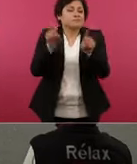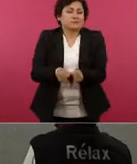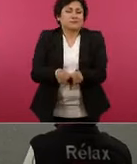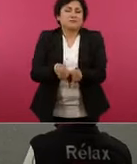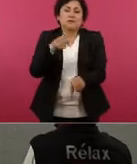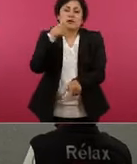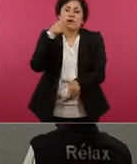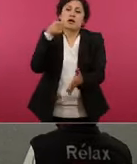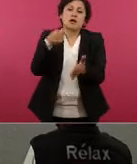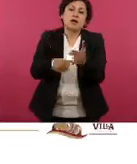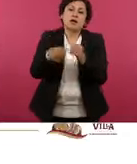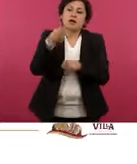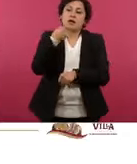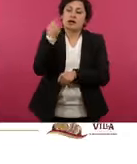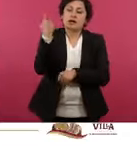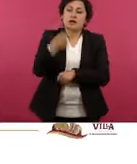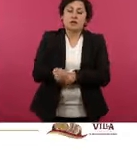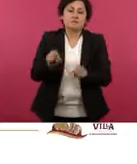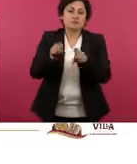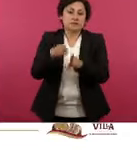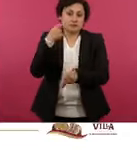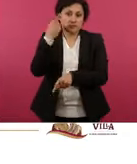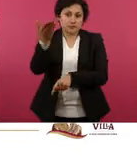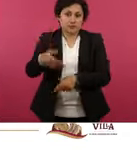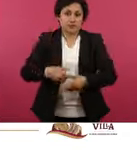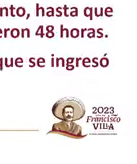le llega a la presidenta